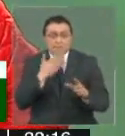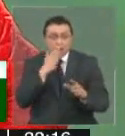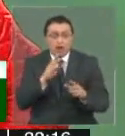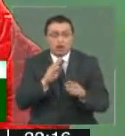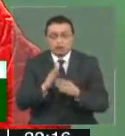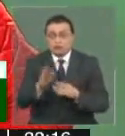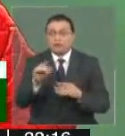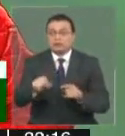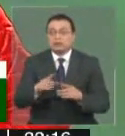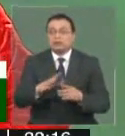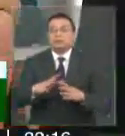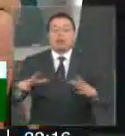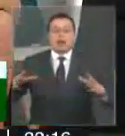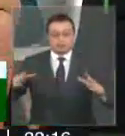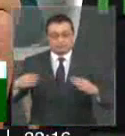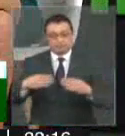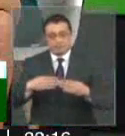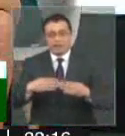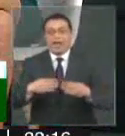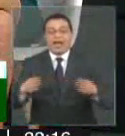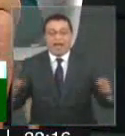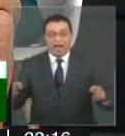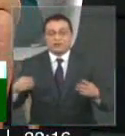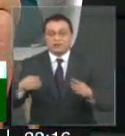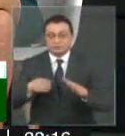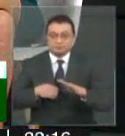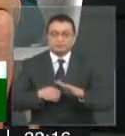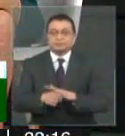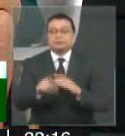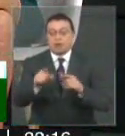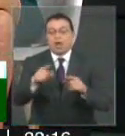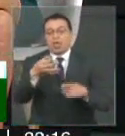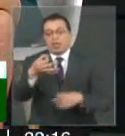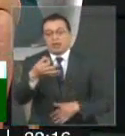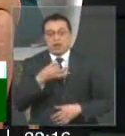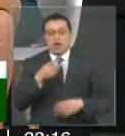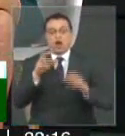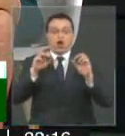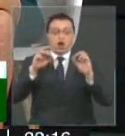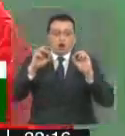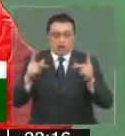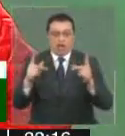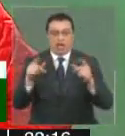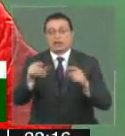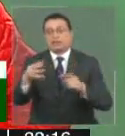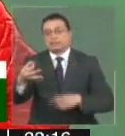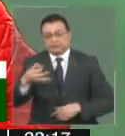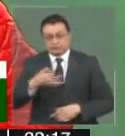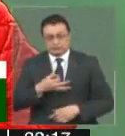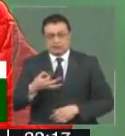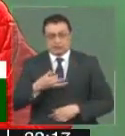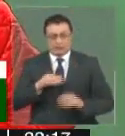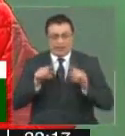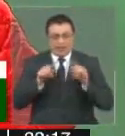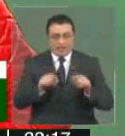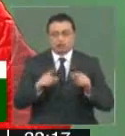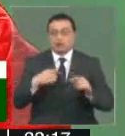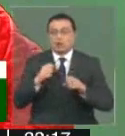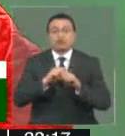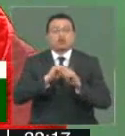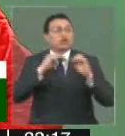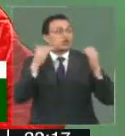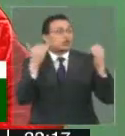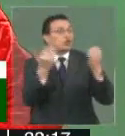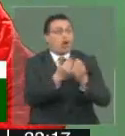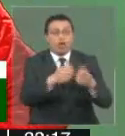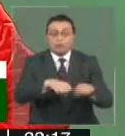esa fue una tremenda ventana a que ellos dijeran, ok, gracias por decirnos eso, porque no podemos hacer pedazo todo